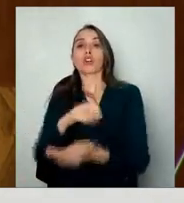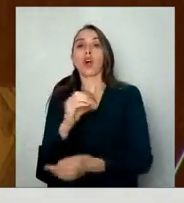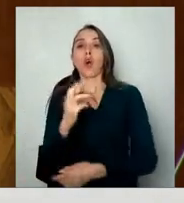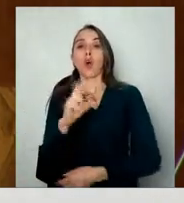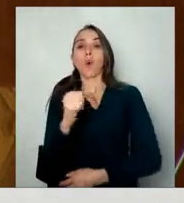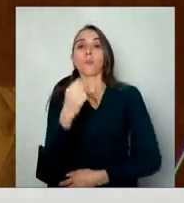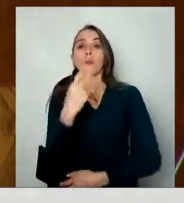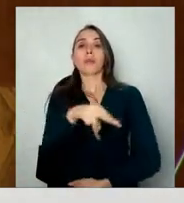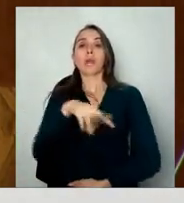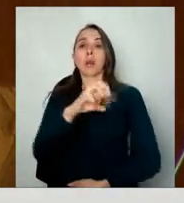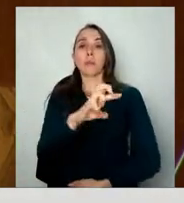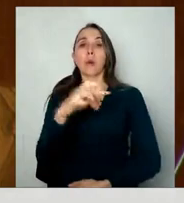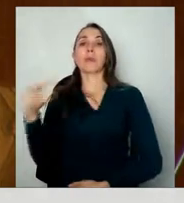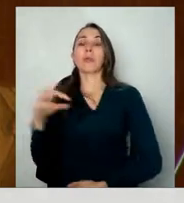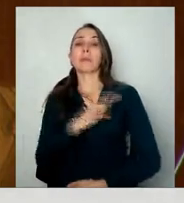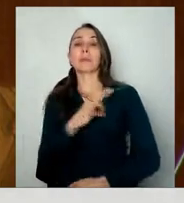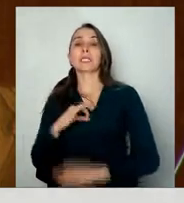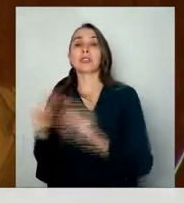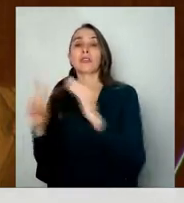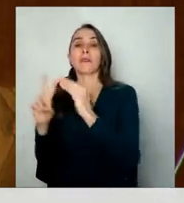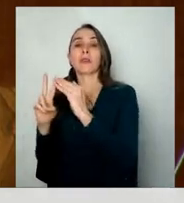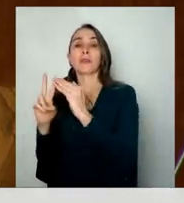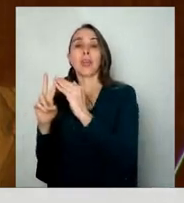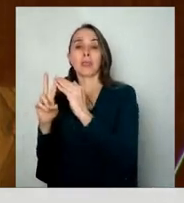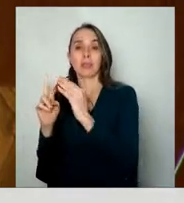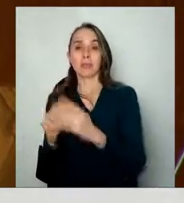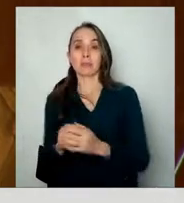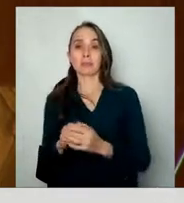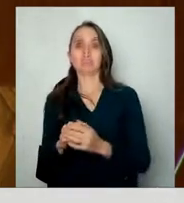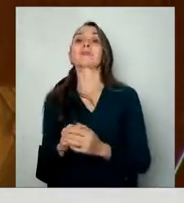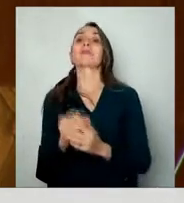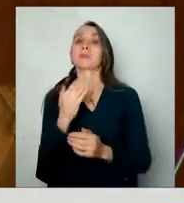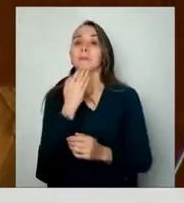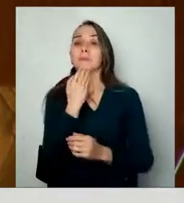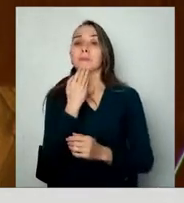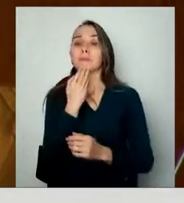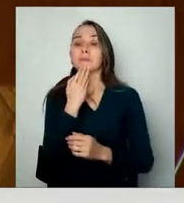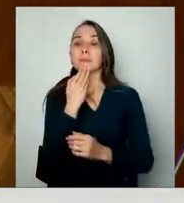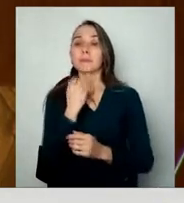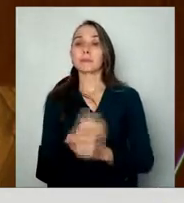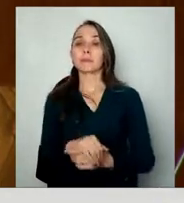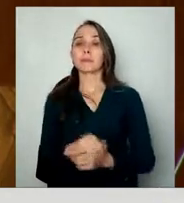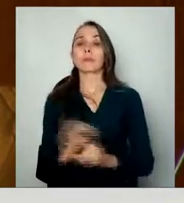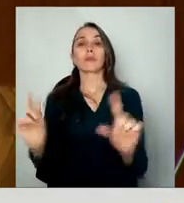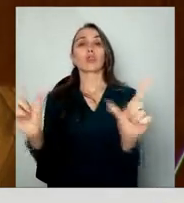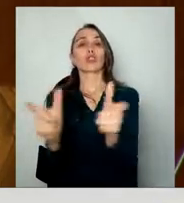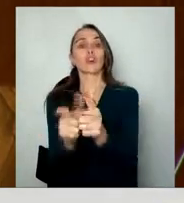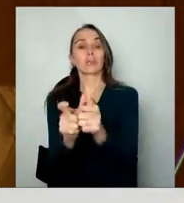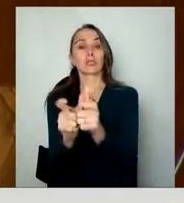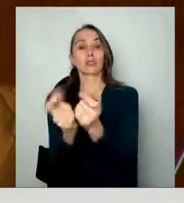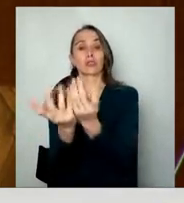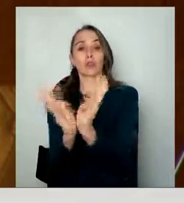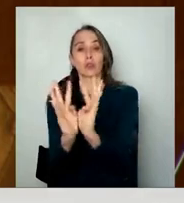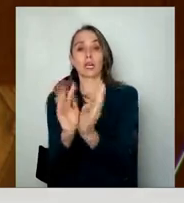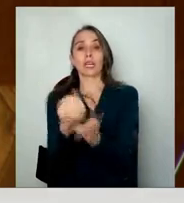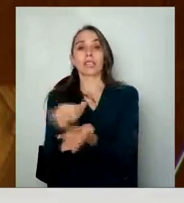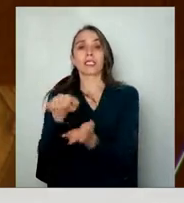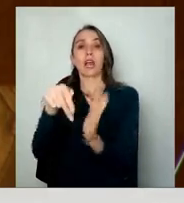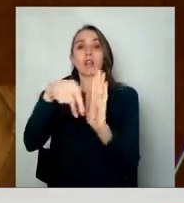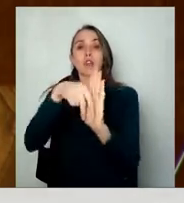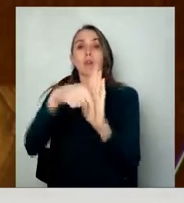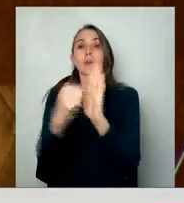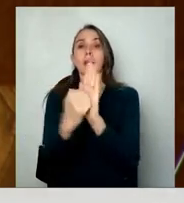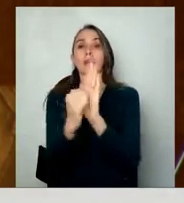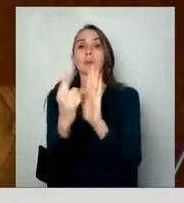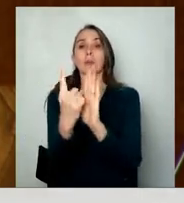y el Ministerio de vivienda y urbanismo así mismo la comisión optó por rechazar la norma del artículo primero número ocho